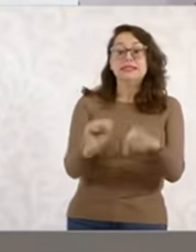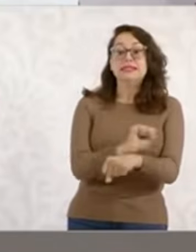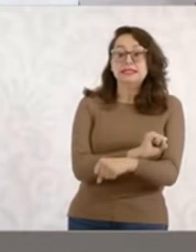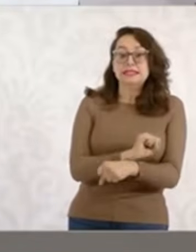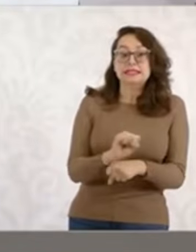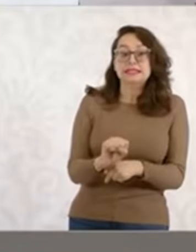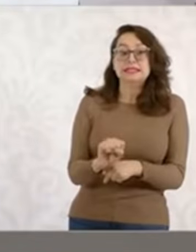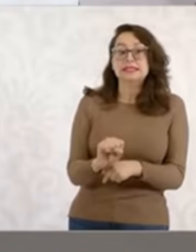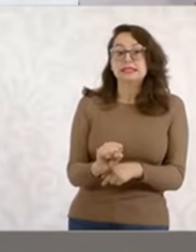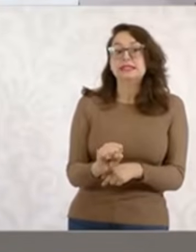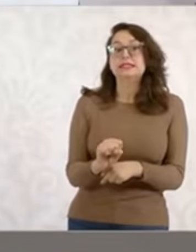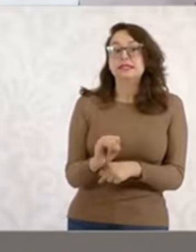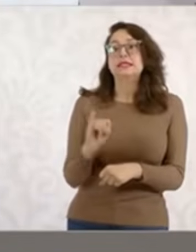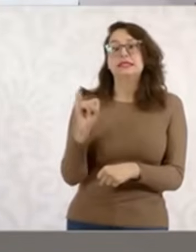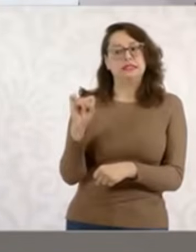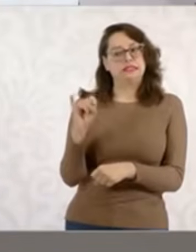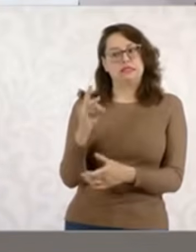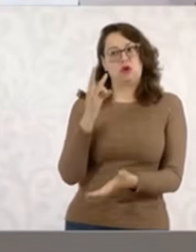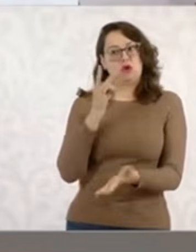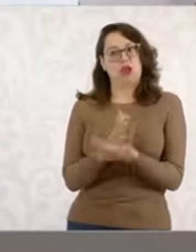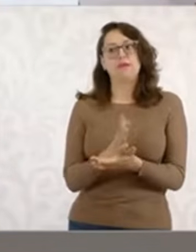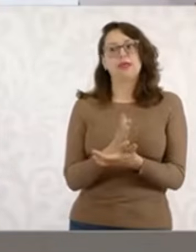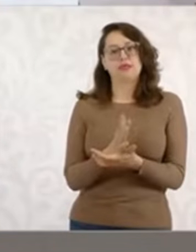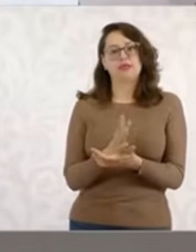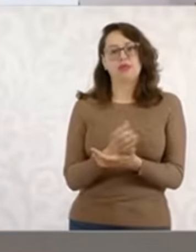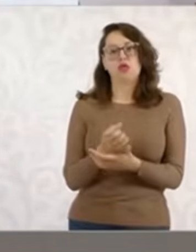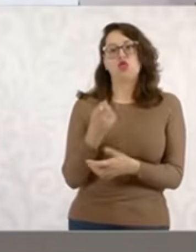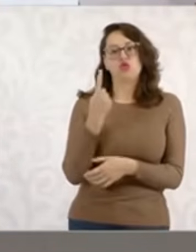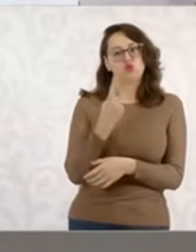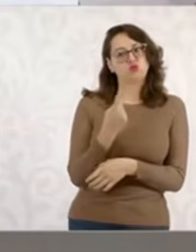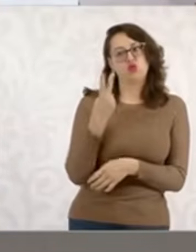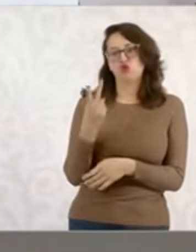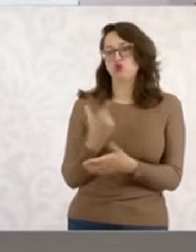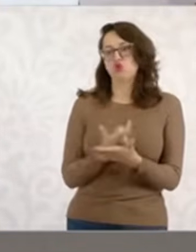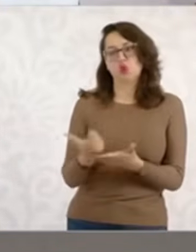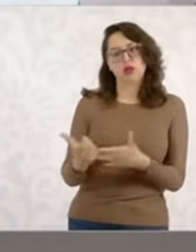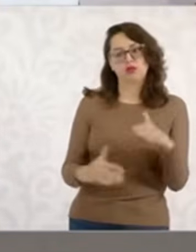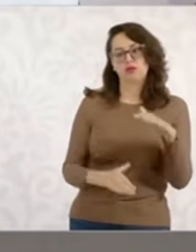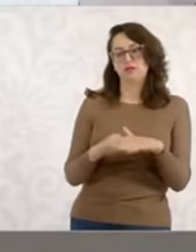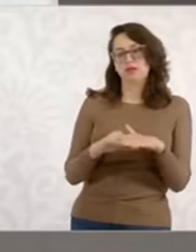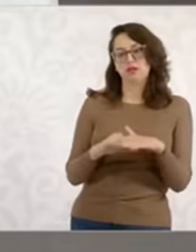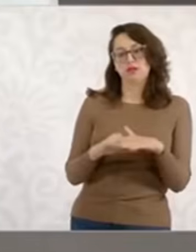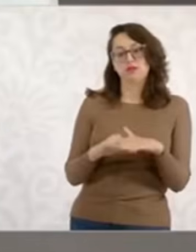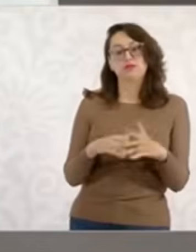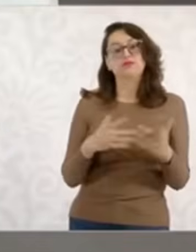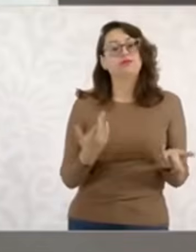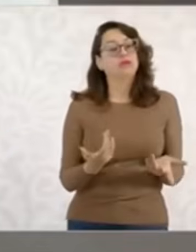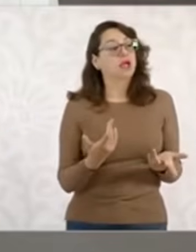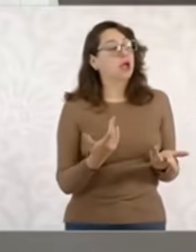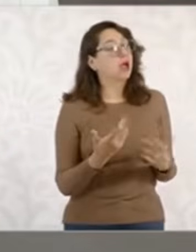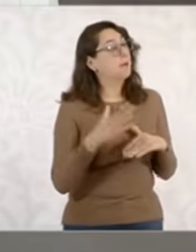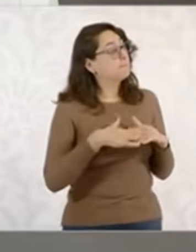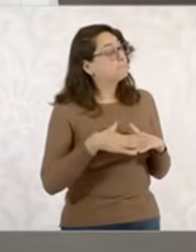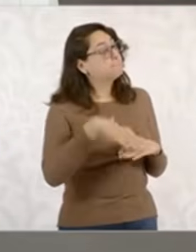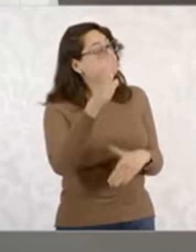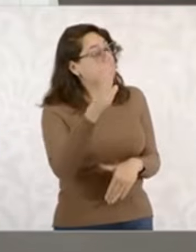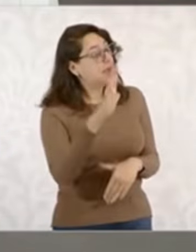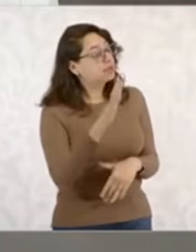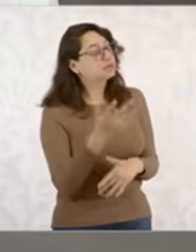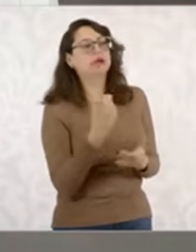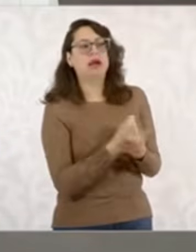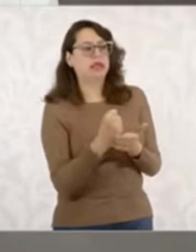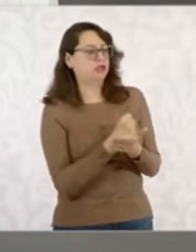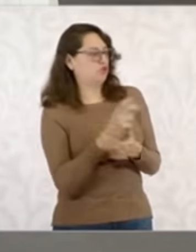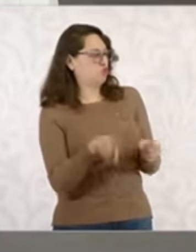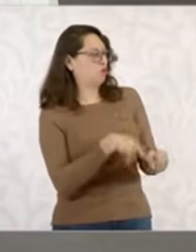viviendas sí se circunscriben a 1 o 2 salarios mínimos. Pero quien gana más de 2 sigue teniendo acceso a su crédito